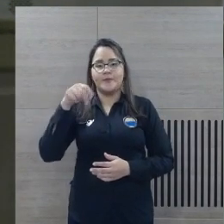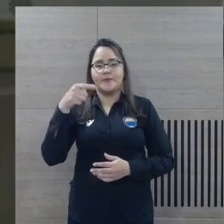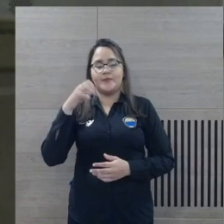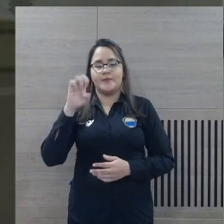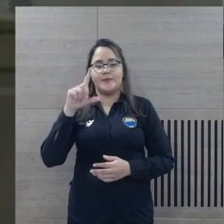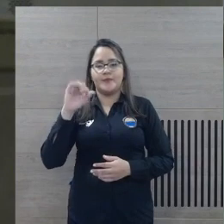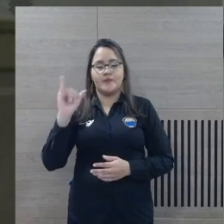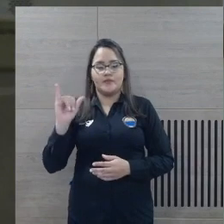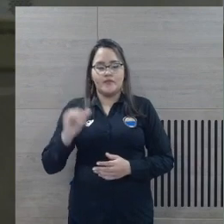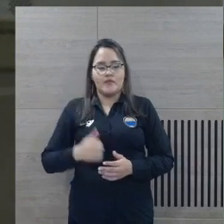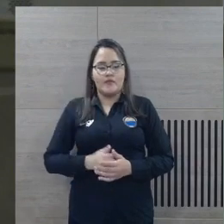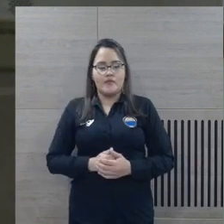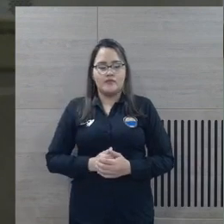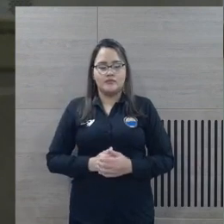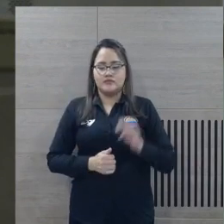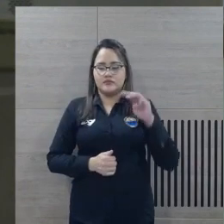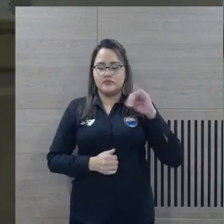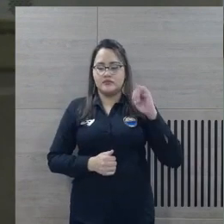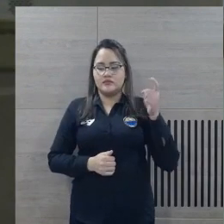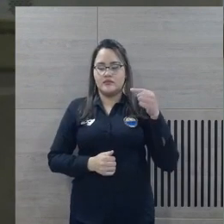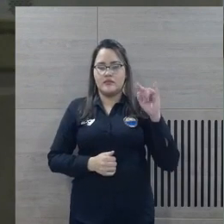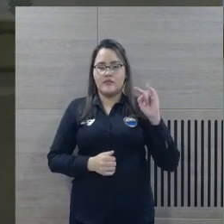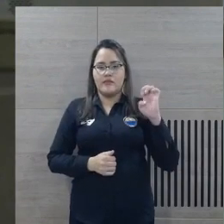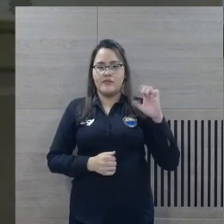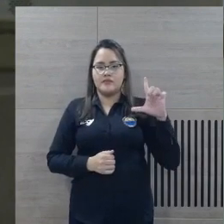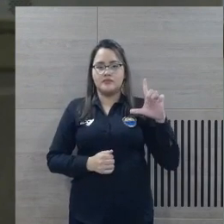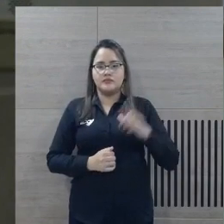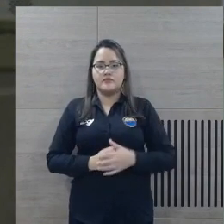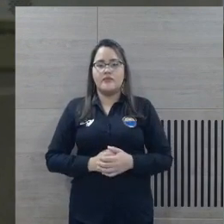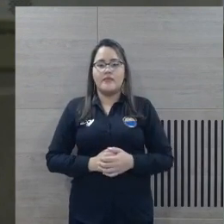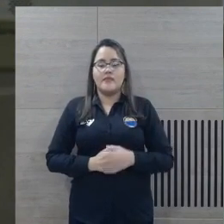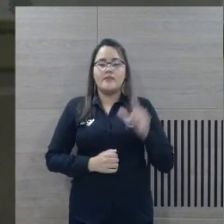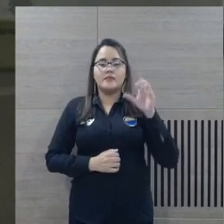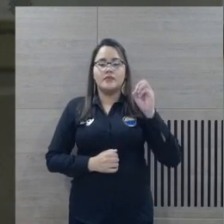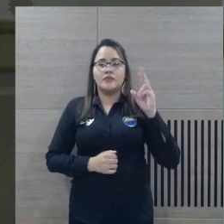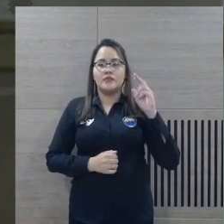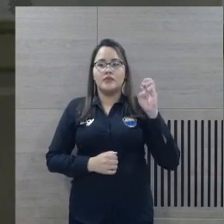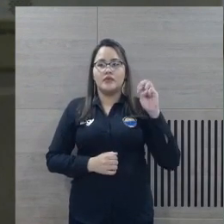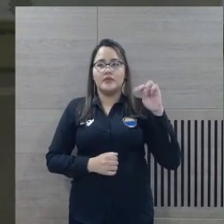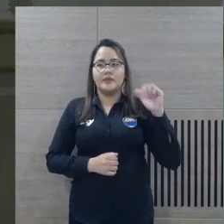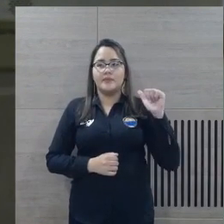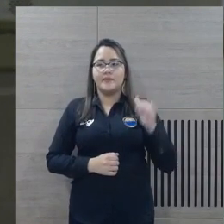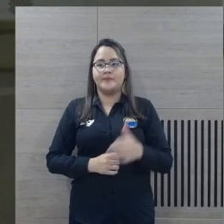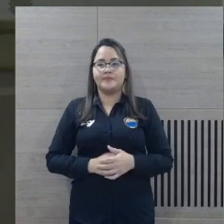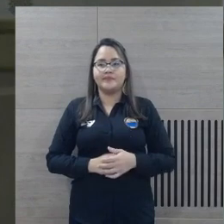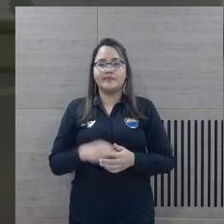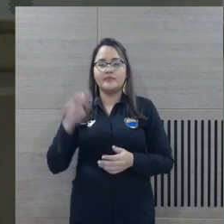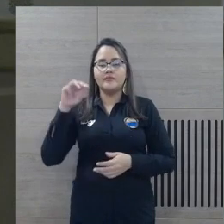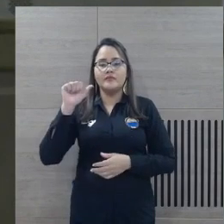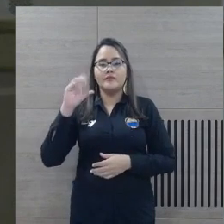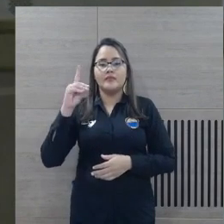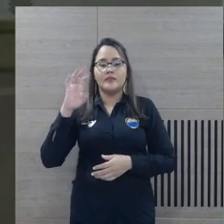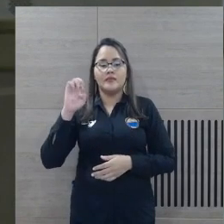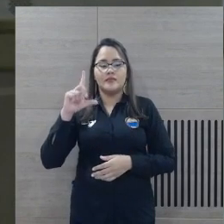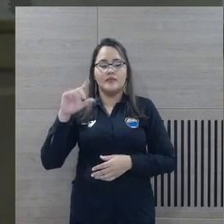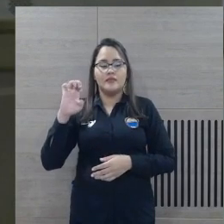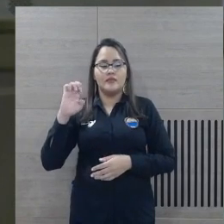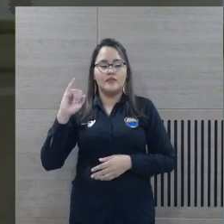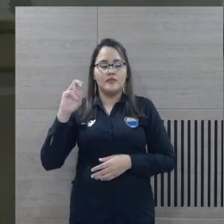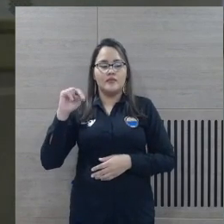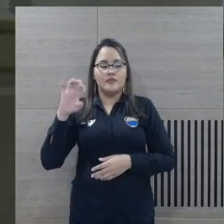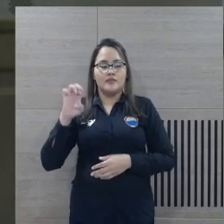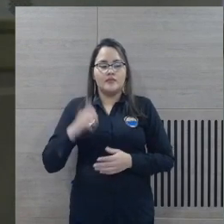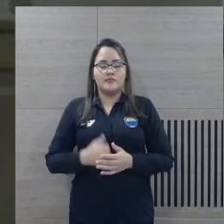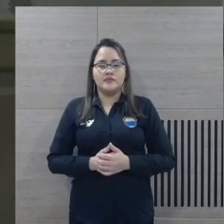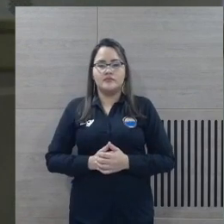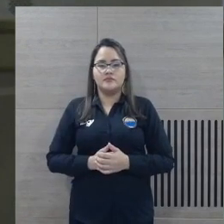Lorena Paola Ospino Amaya. Madeleiris García Muñoz. Naren José Reales Castro. Flor Milena Pérez